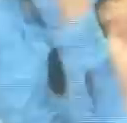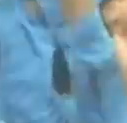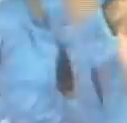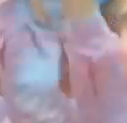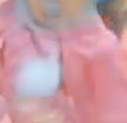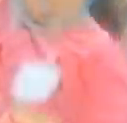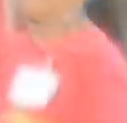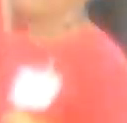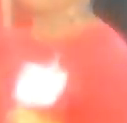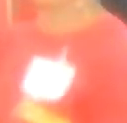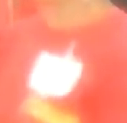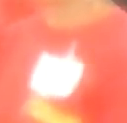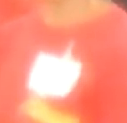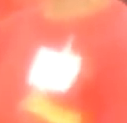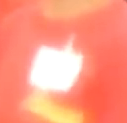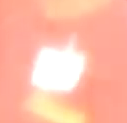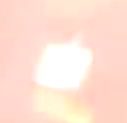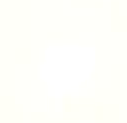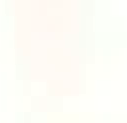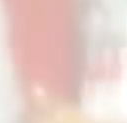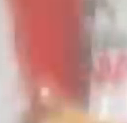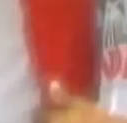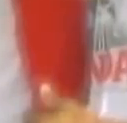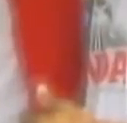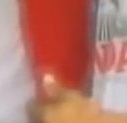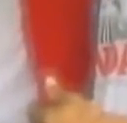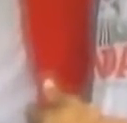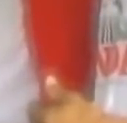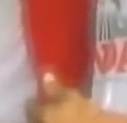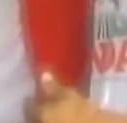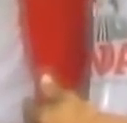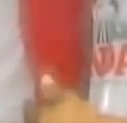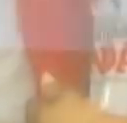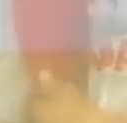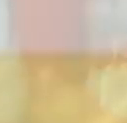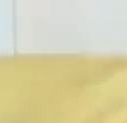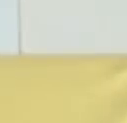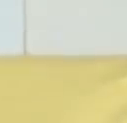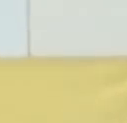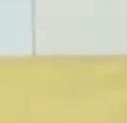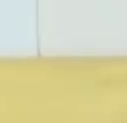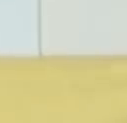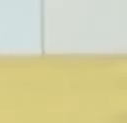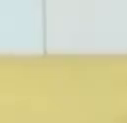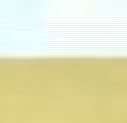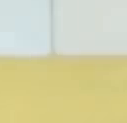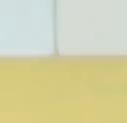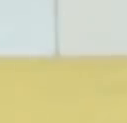Bolívar. ¡Caminando!